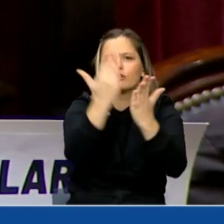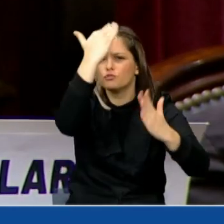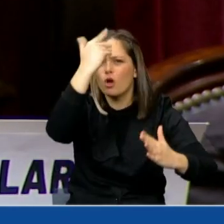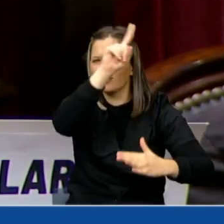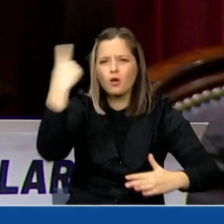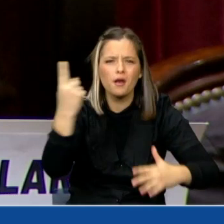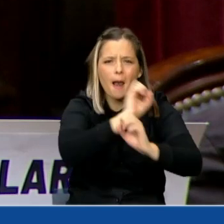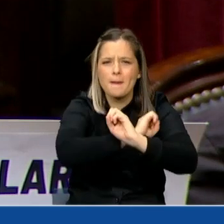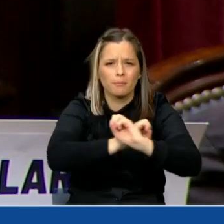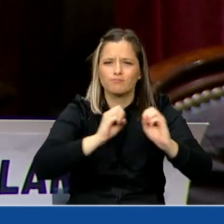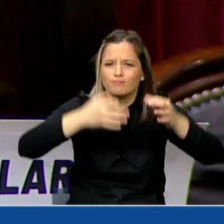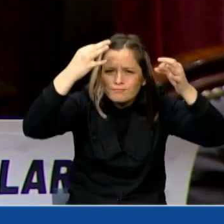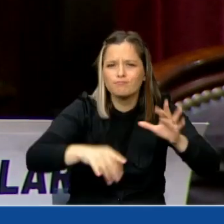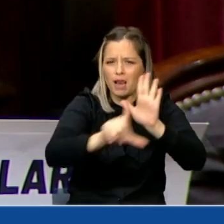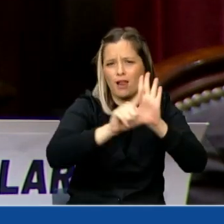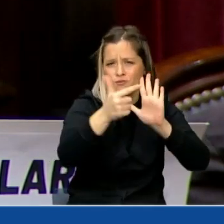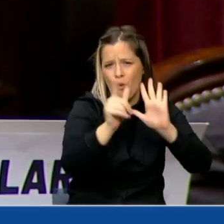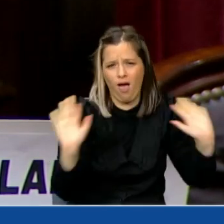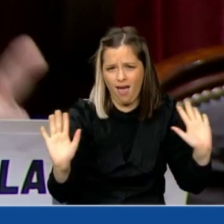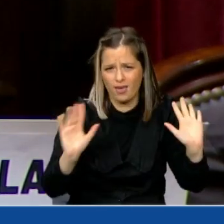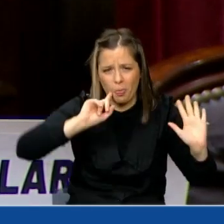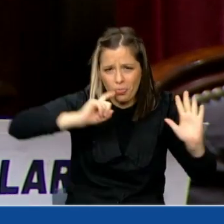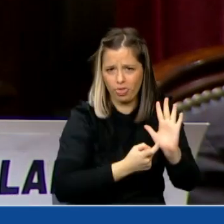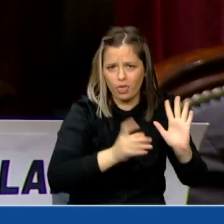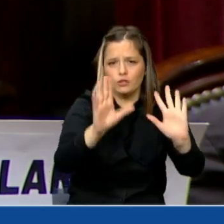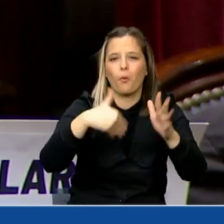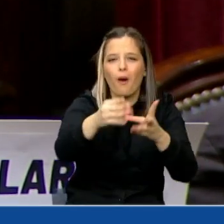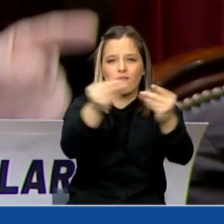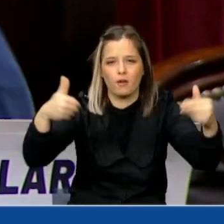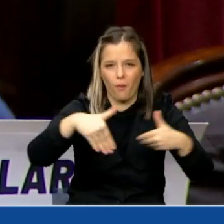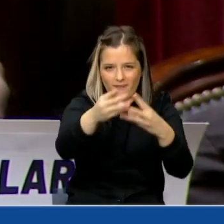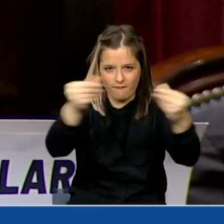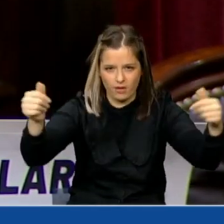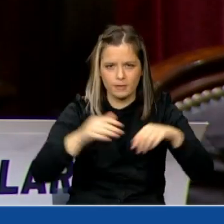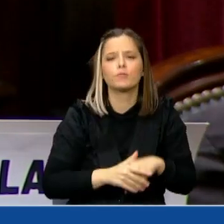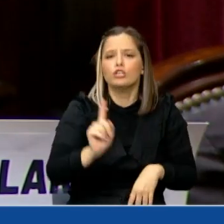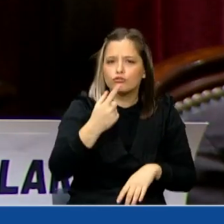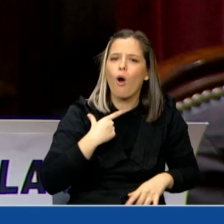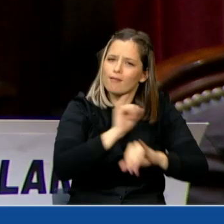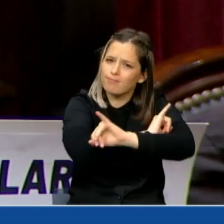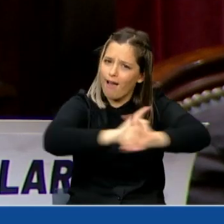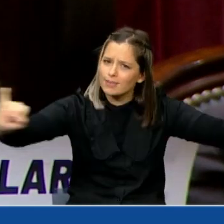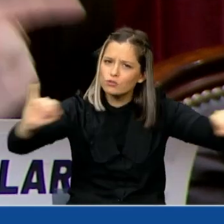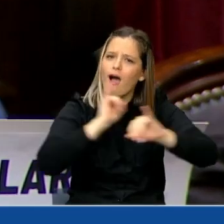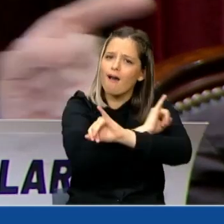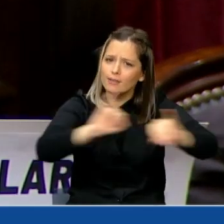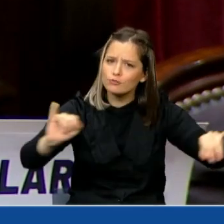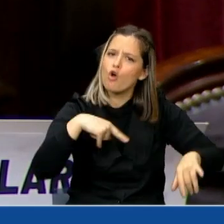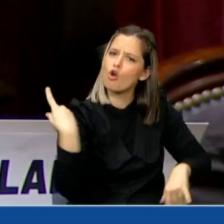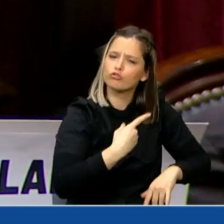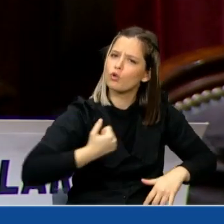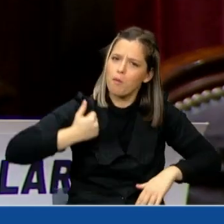reaccionaria. Y quiero decir, ya voy terminando, presidente, y quiero decir que lo vamos a acompañar hasta las últimas consecuencias, hasta